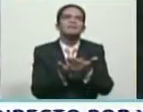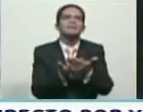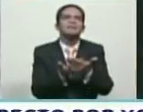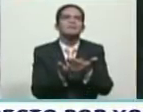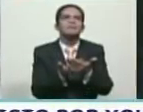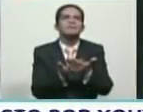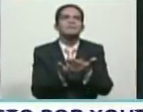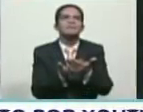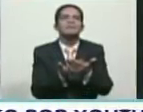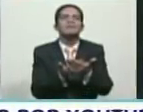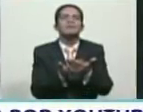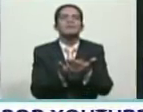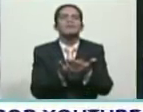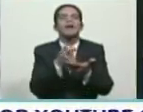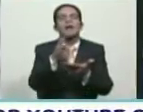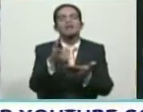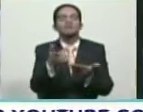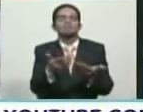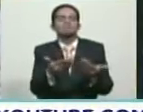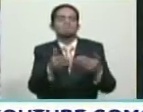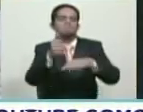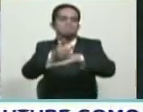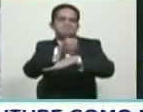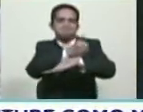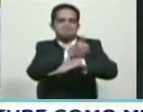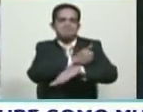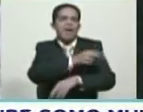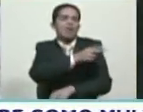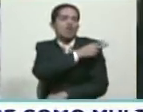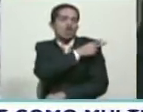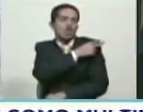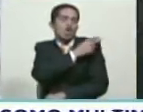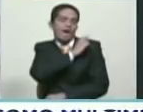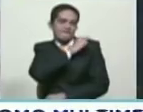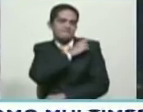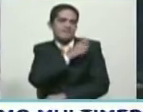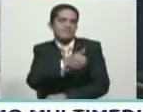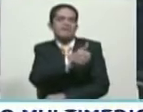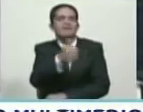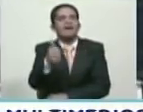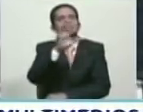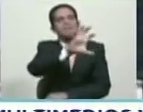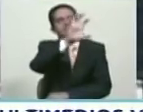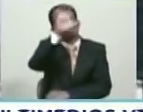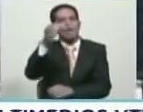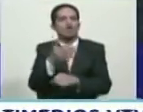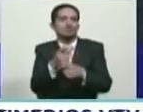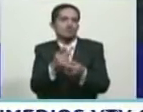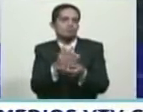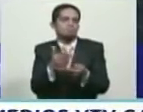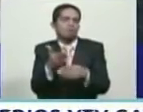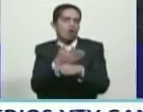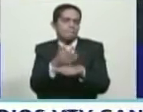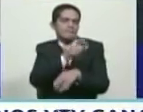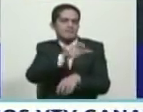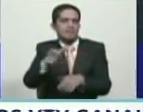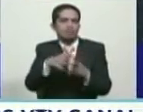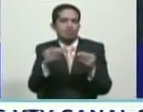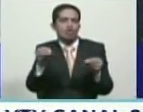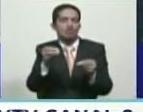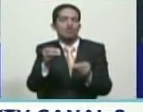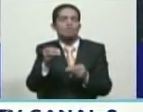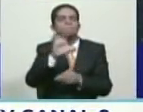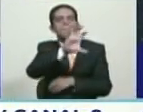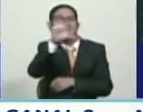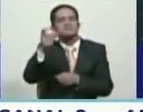of delegation, a los jefes de delegaciones member countries of ALBA y a los compañeros de todos los países miembros del